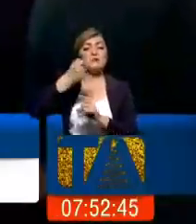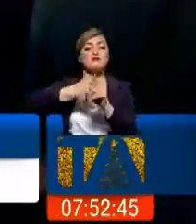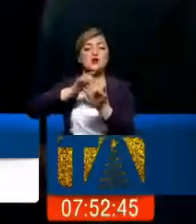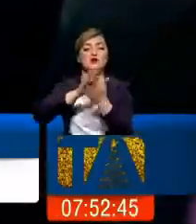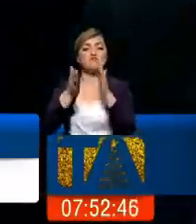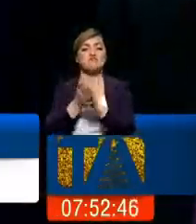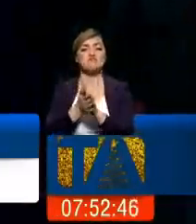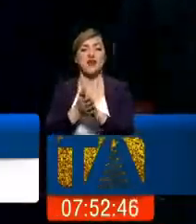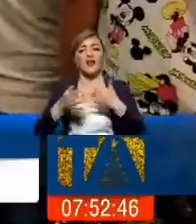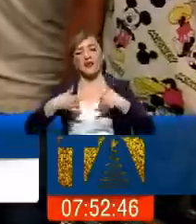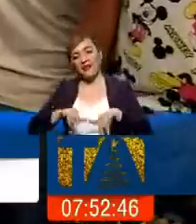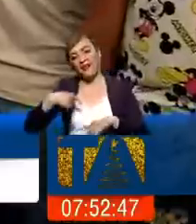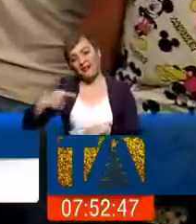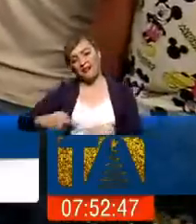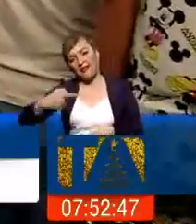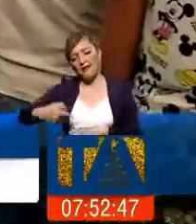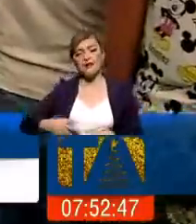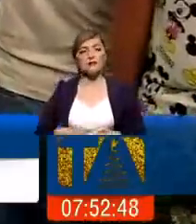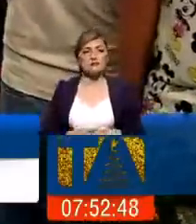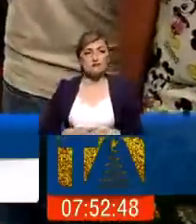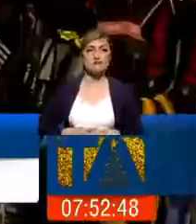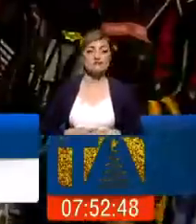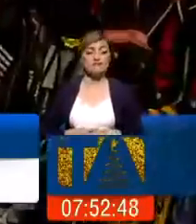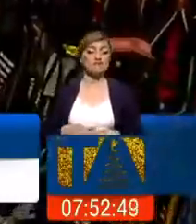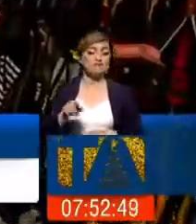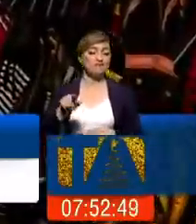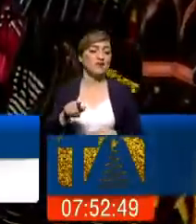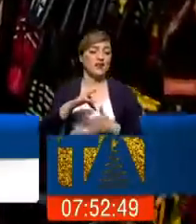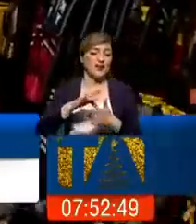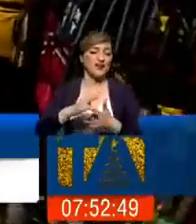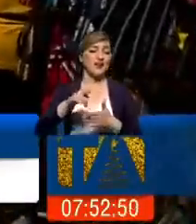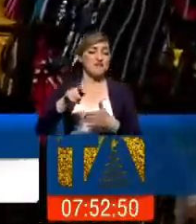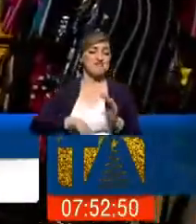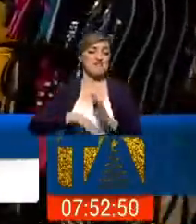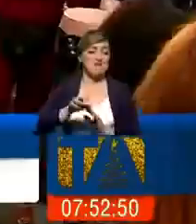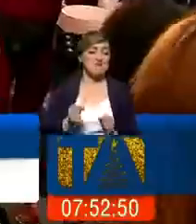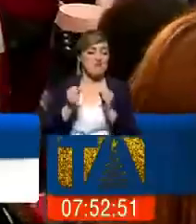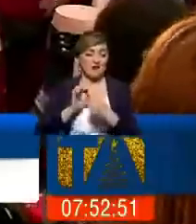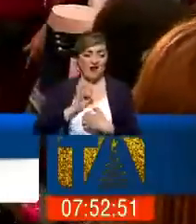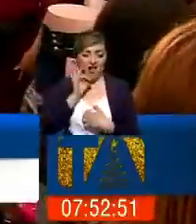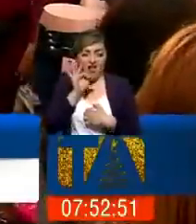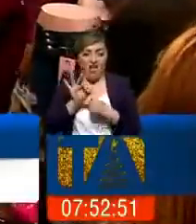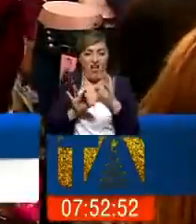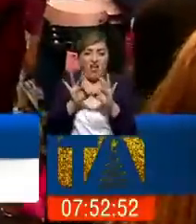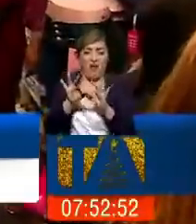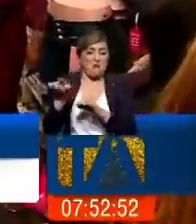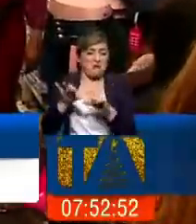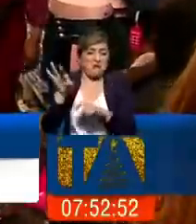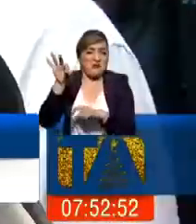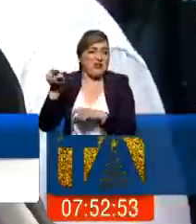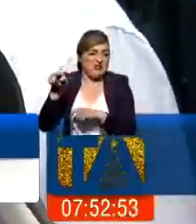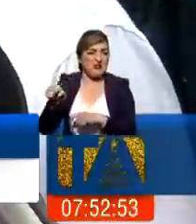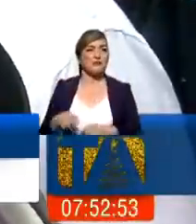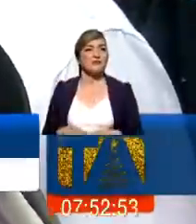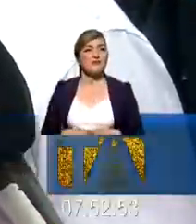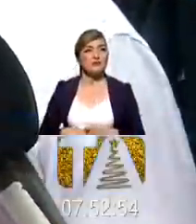venido repitiendo a diario, lo que llevó a la bahía a ser considerada punto crítico por la alta probabilidad de contagio de coronavirus.